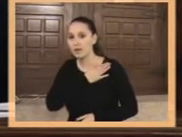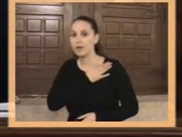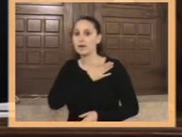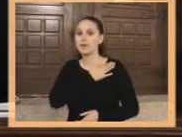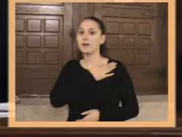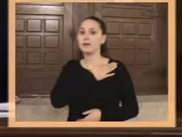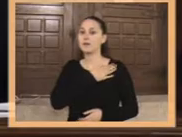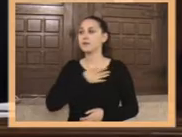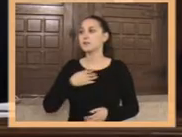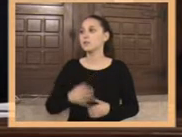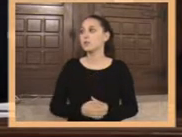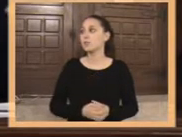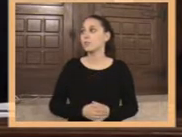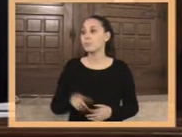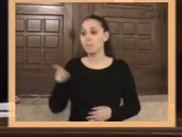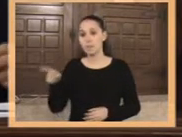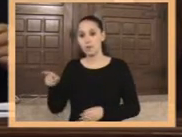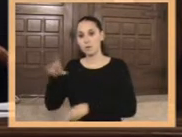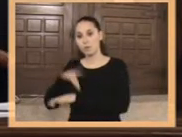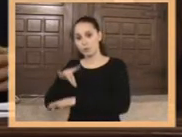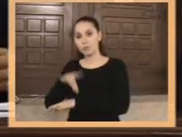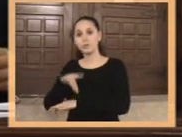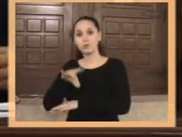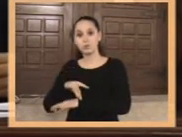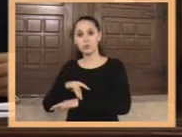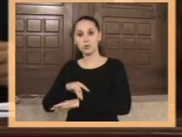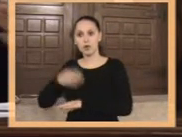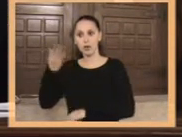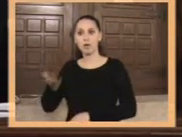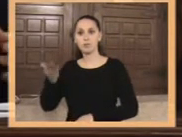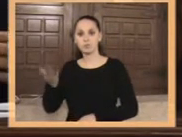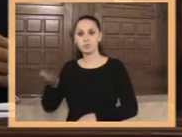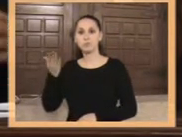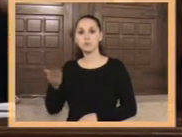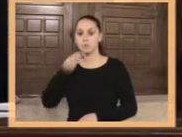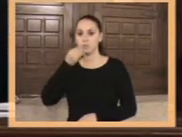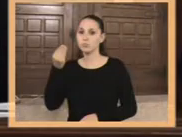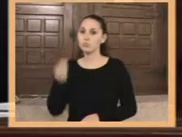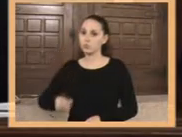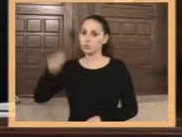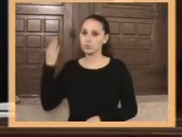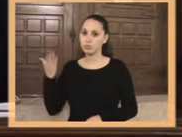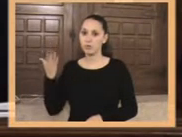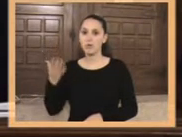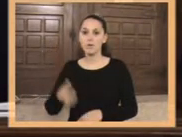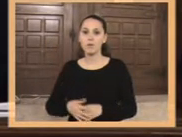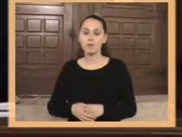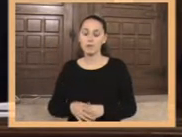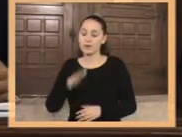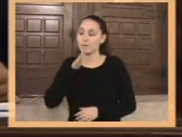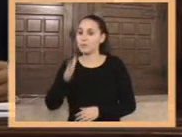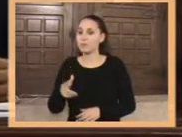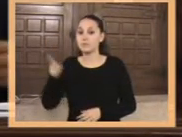listón muy alto, porque la doctora Artacho Aznar ha sido una excelente directora del socio